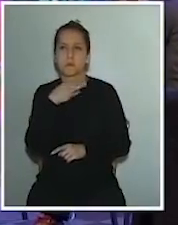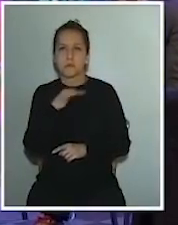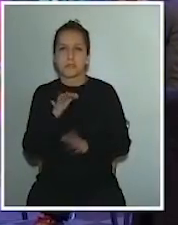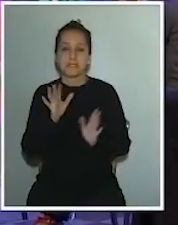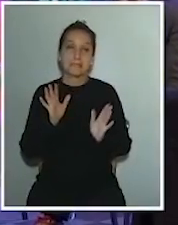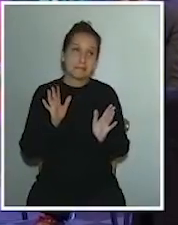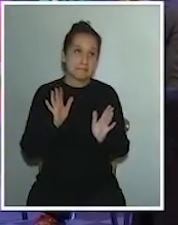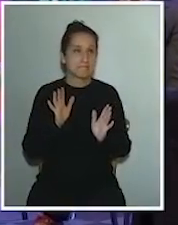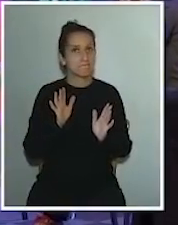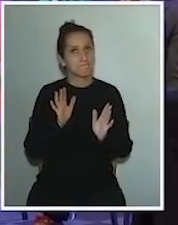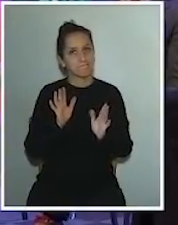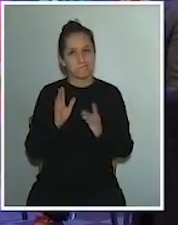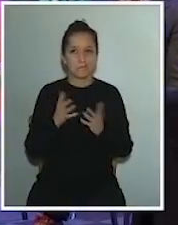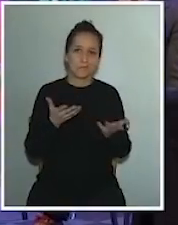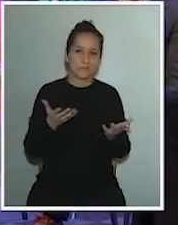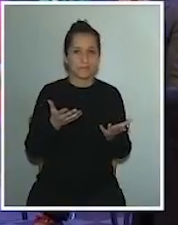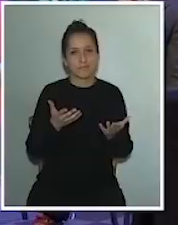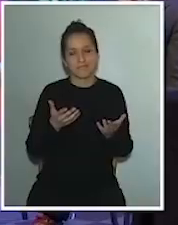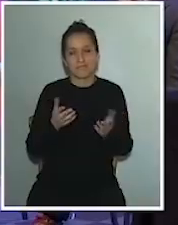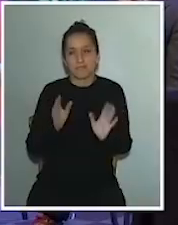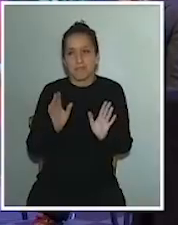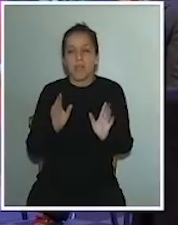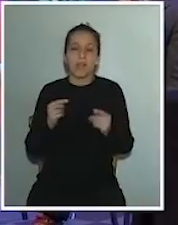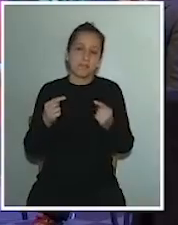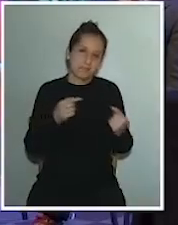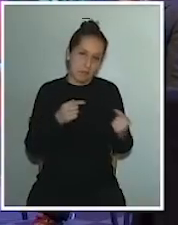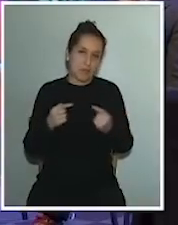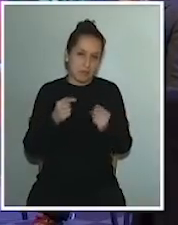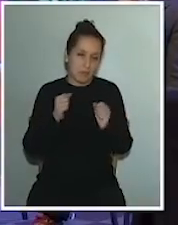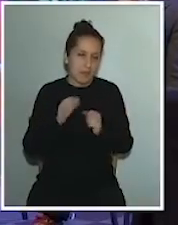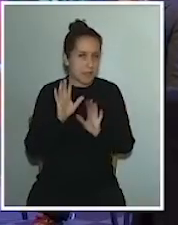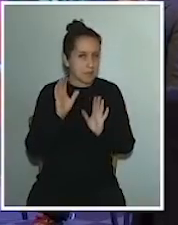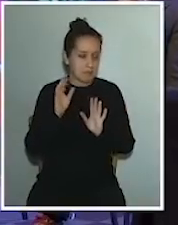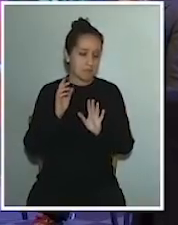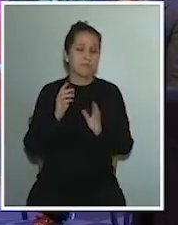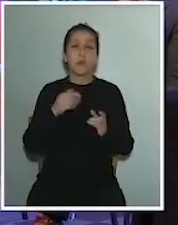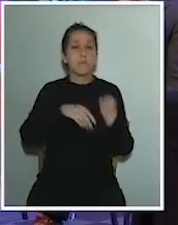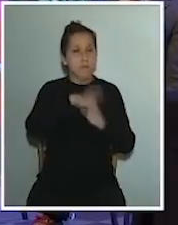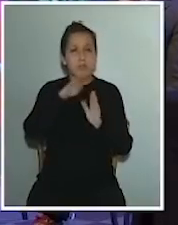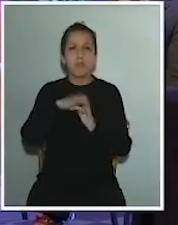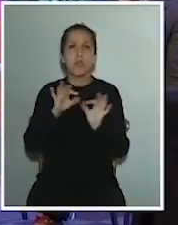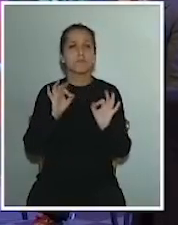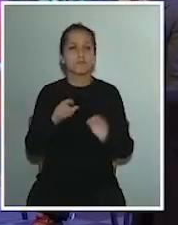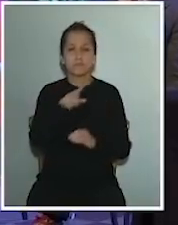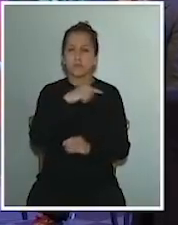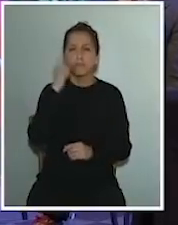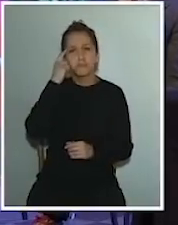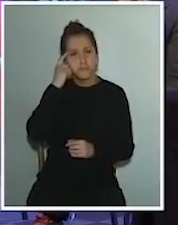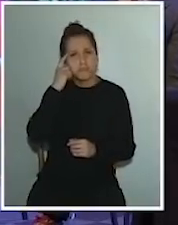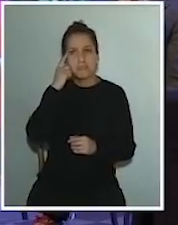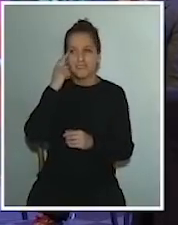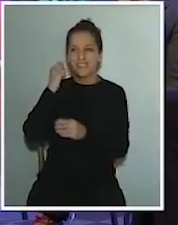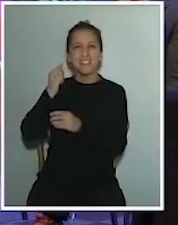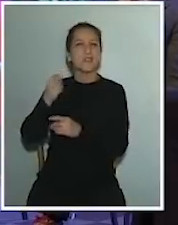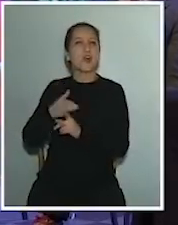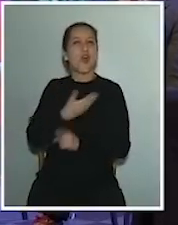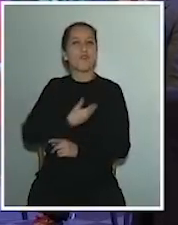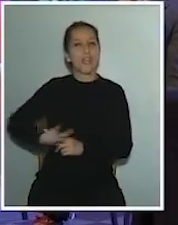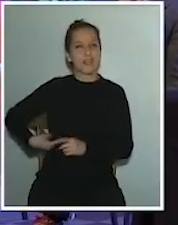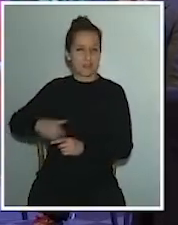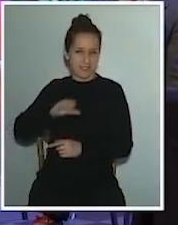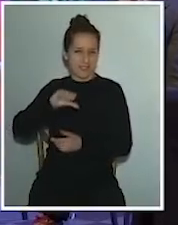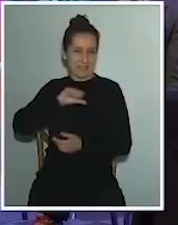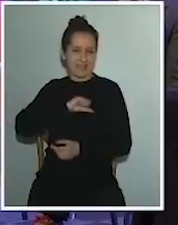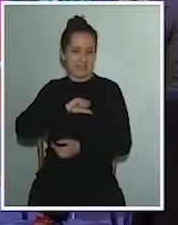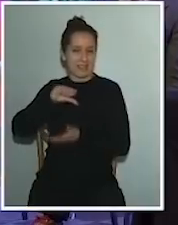es más discutible pero al tener actitud muy razonable con las actuales autoridades en ejercicio del gobierno central y había